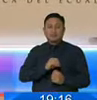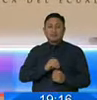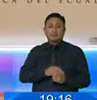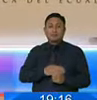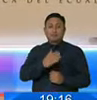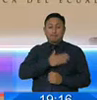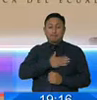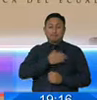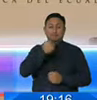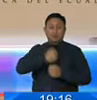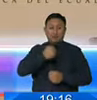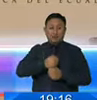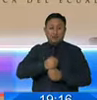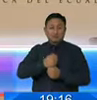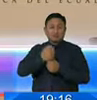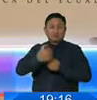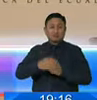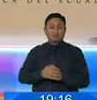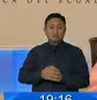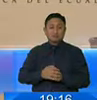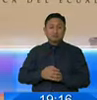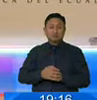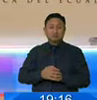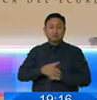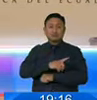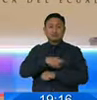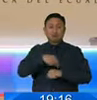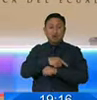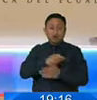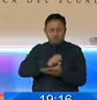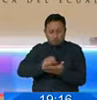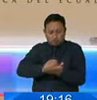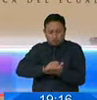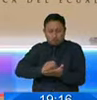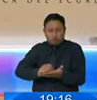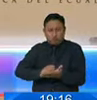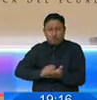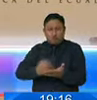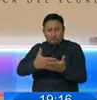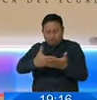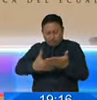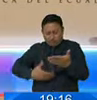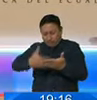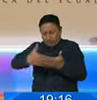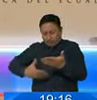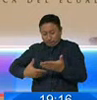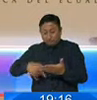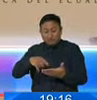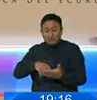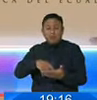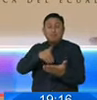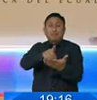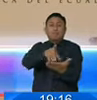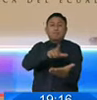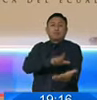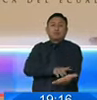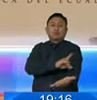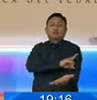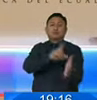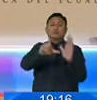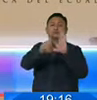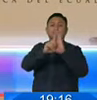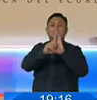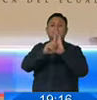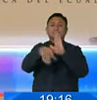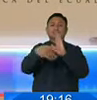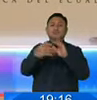de nuestro trabajo, producto de varias horas de trabajo, y es justamente el proyecto de ley